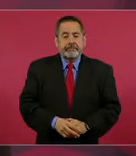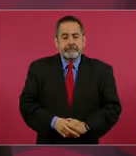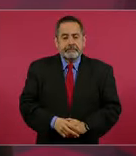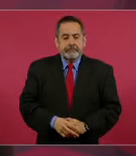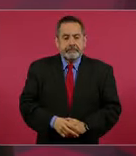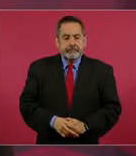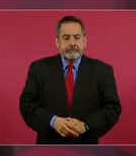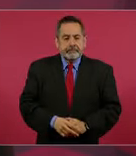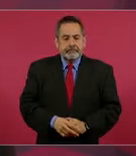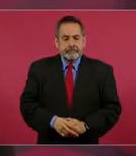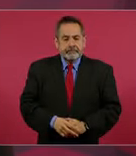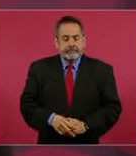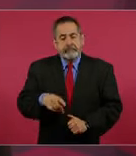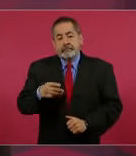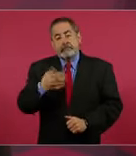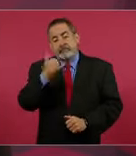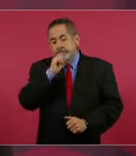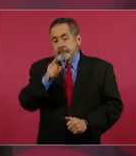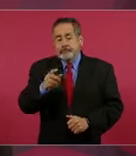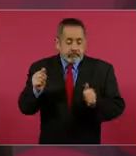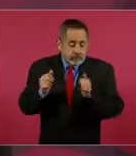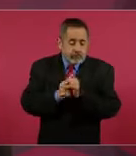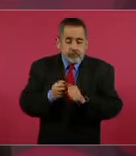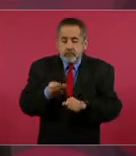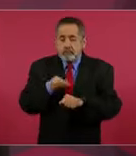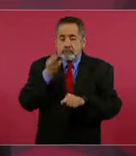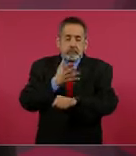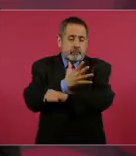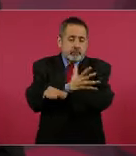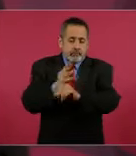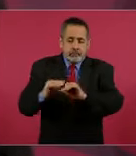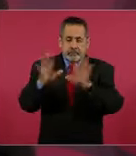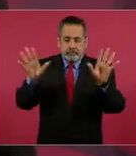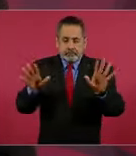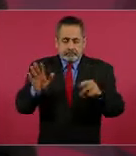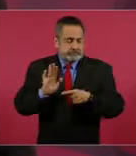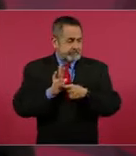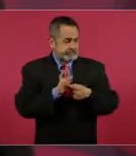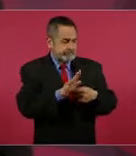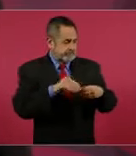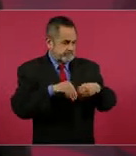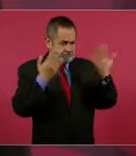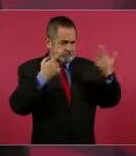Y tiene que ver con la transparencia, que todos sepamos